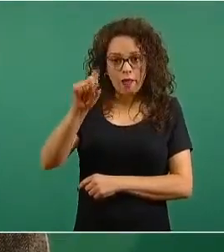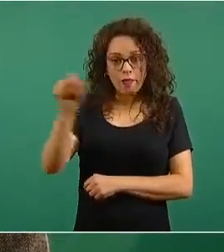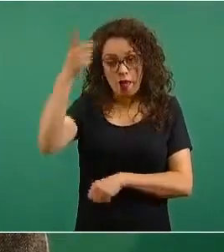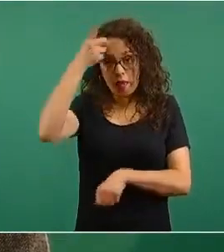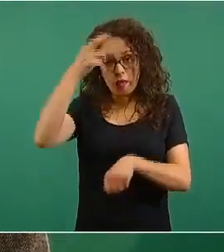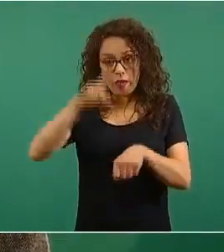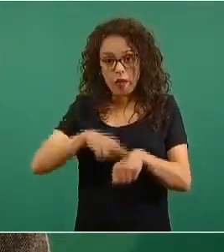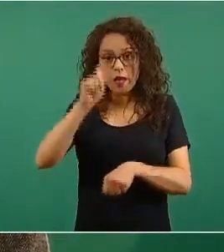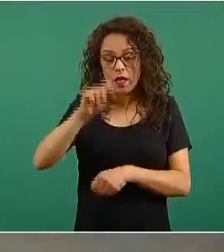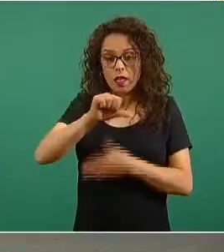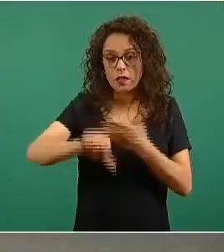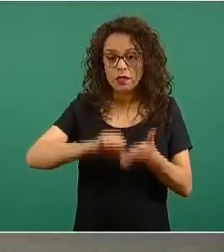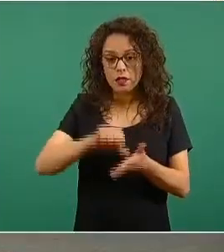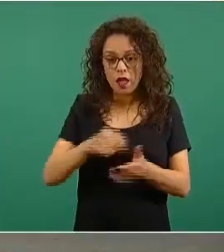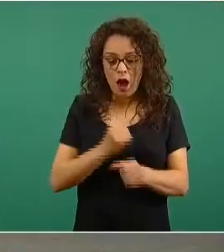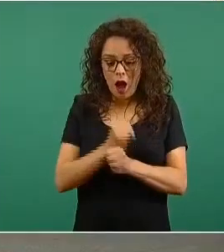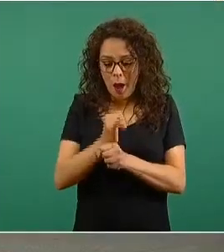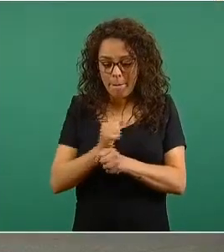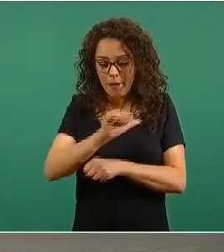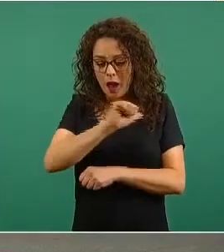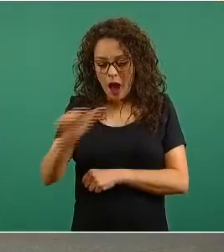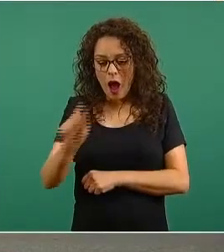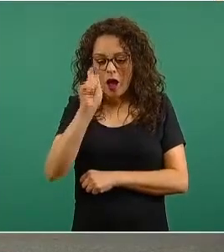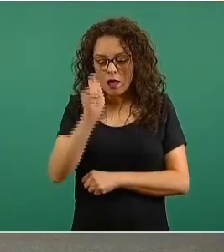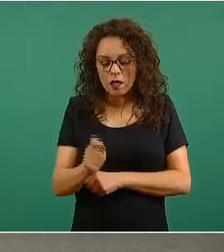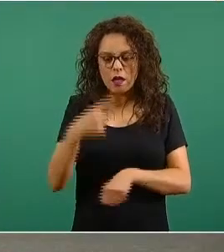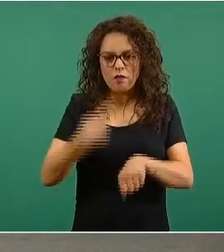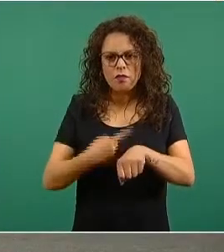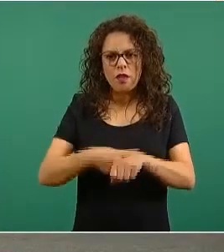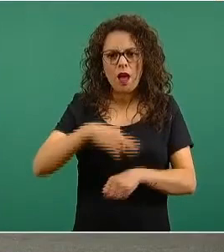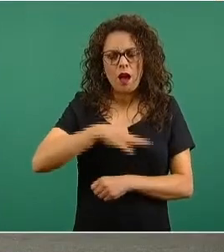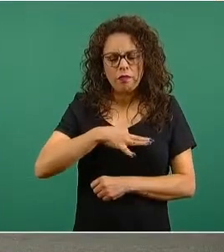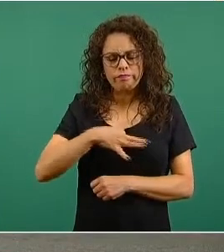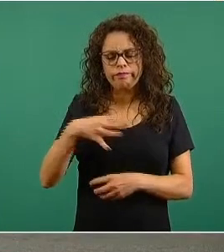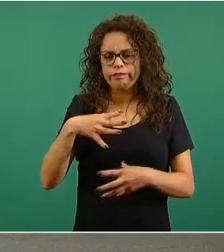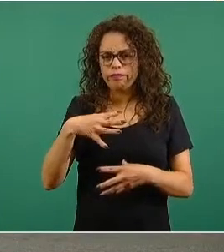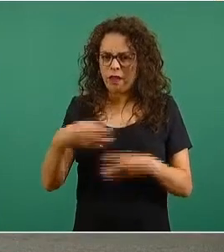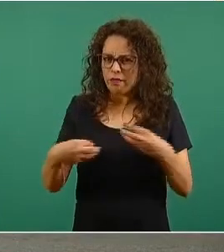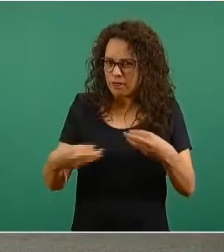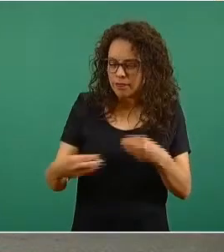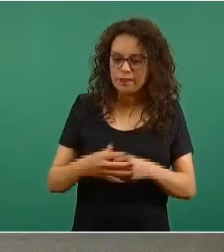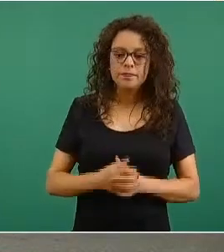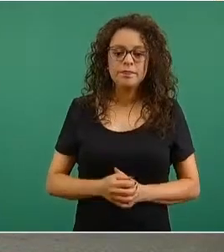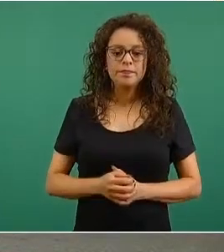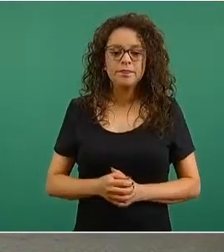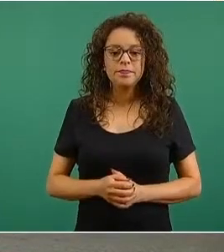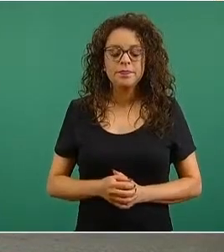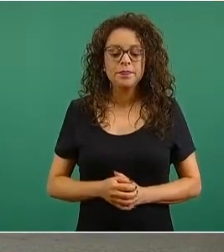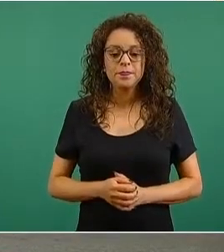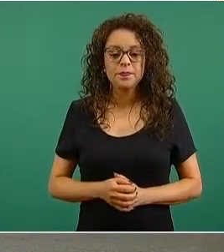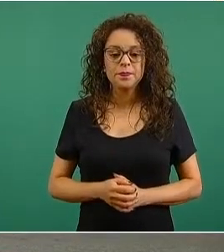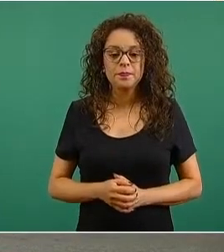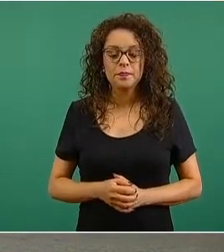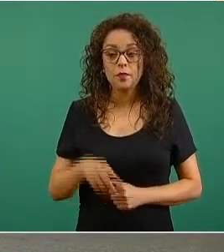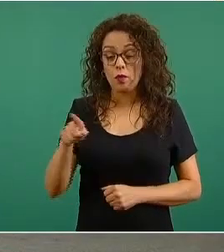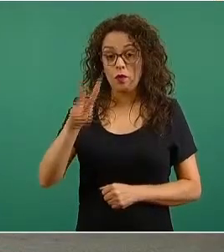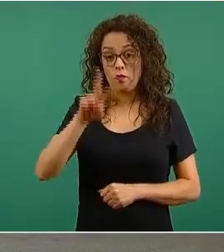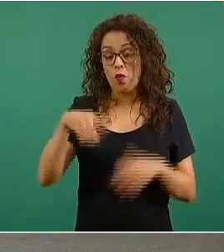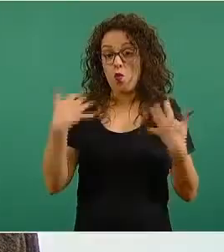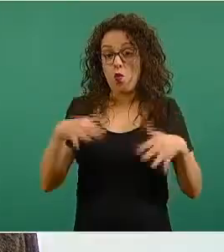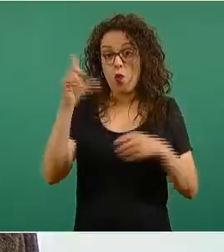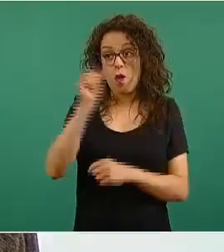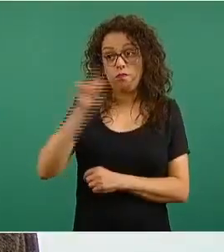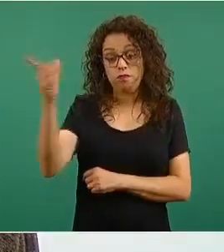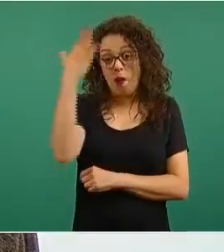Centro de Investigación sobre Enfermedades Infecciosas del Instituto Nacional de Salud Pública. Es una muy prominente